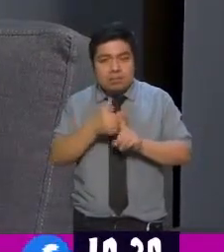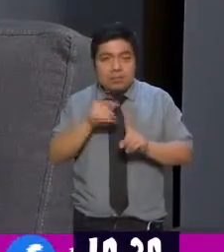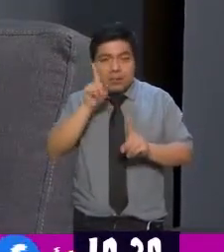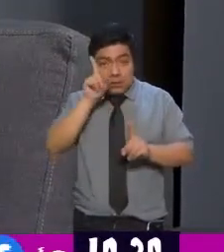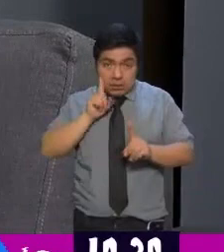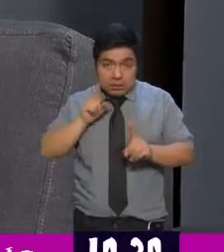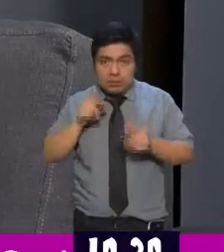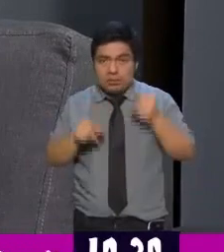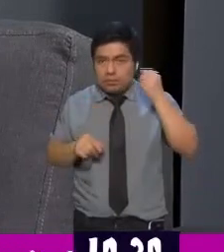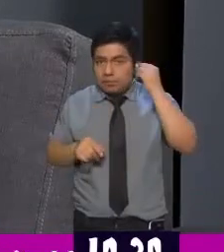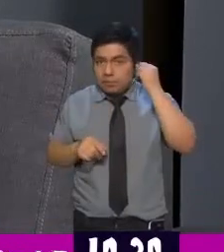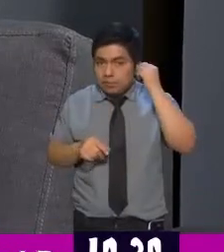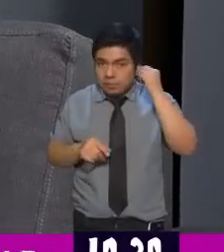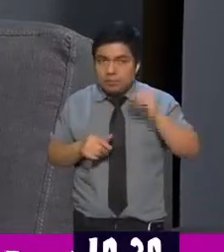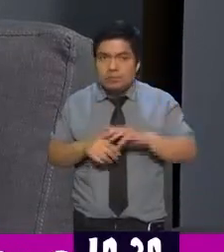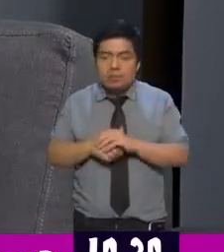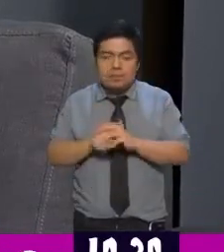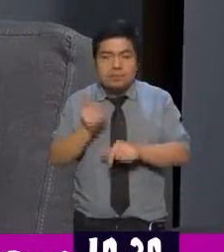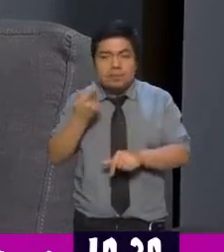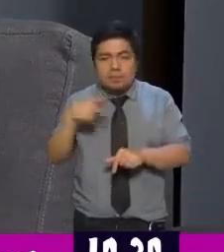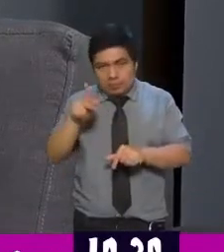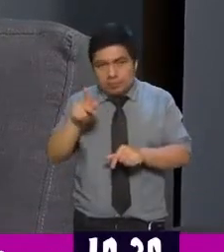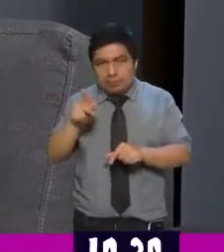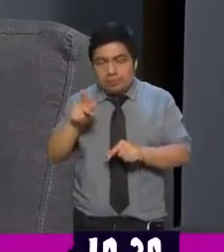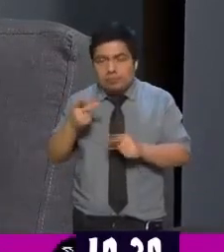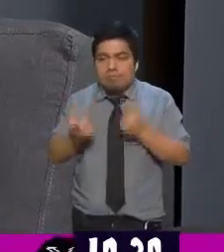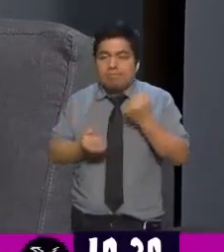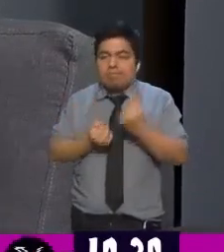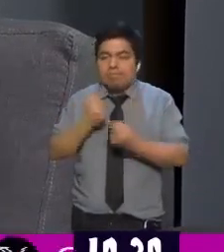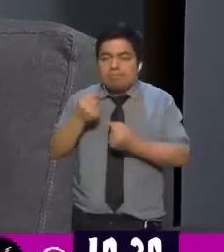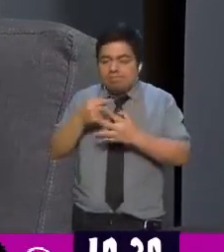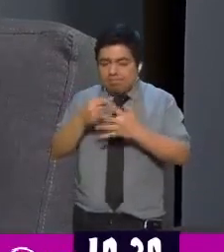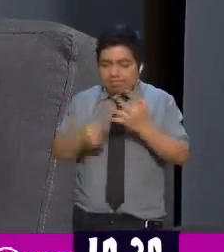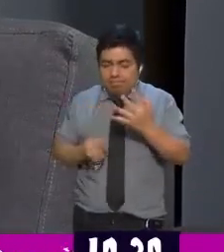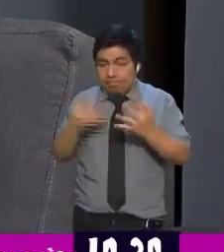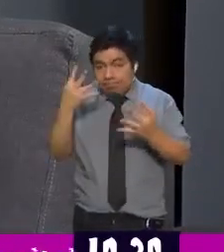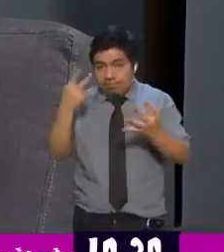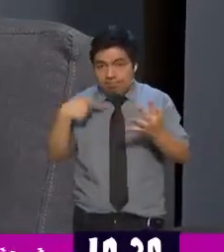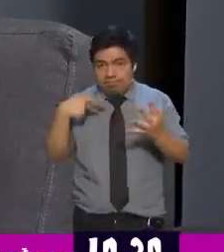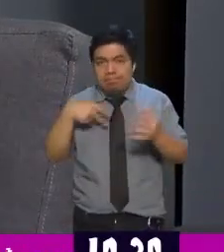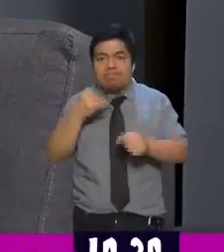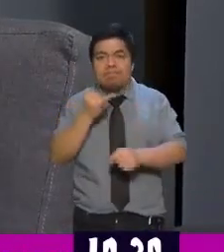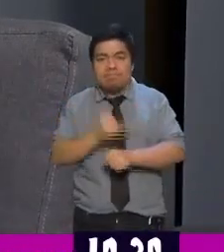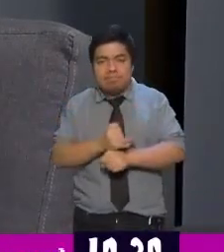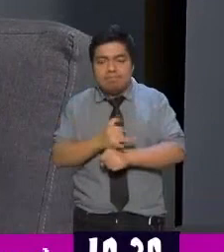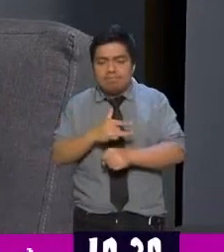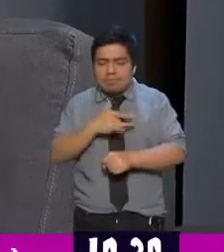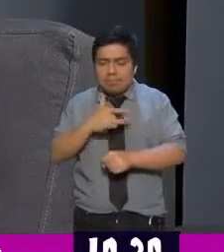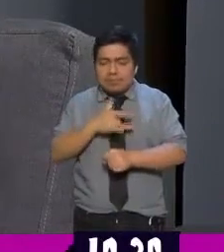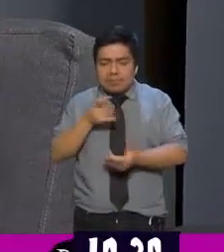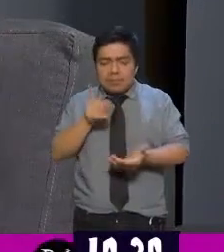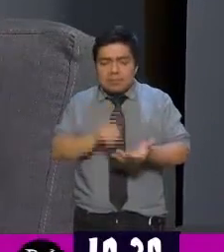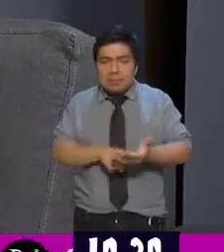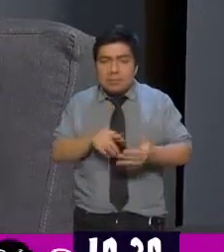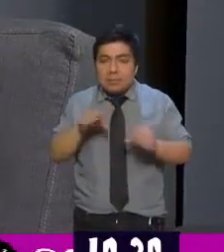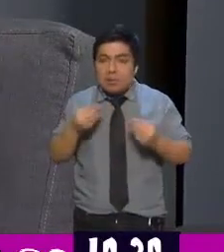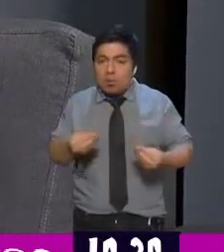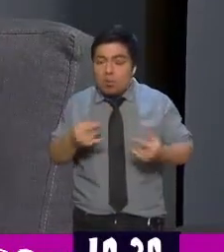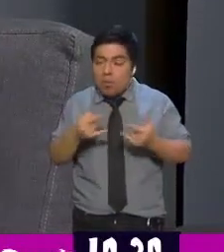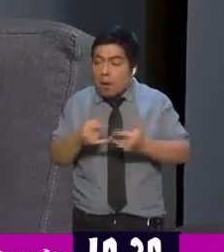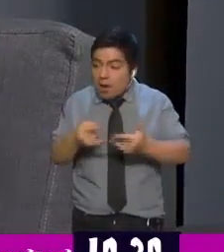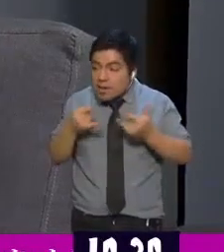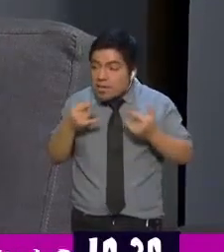mujeres. Pero digamos tiene estos cuatro personajes que son pues entrañables porque tienen unas historias y